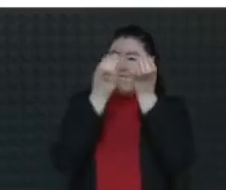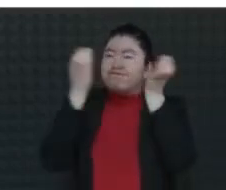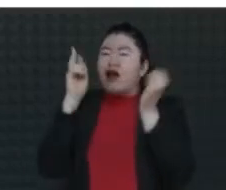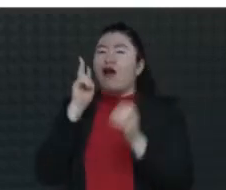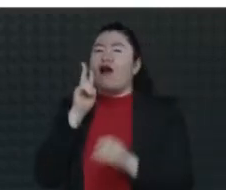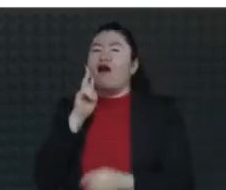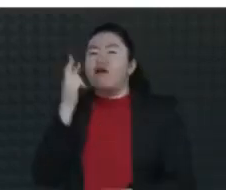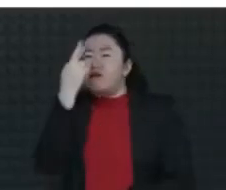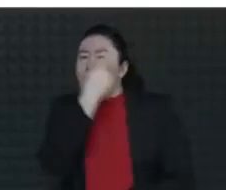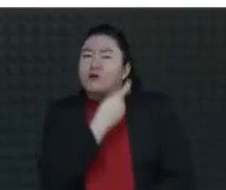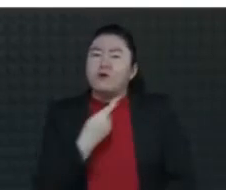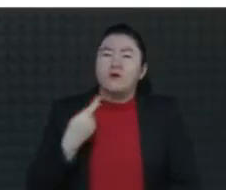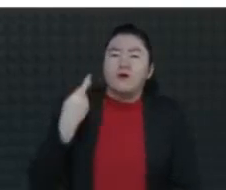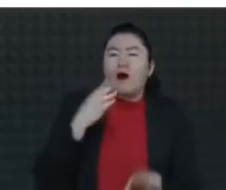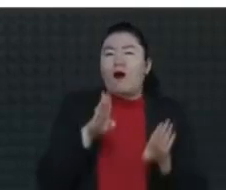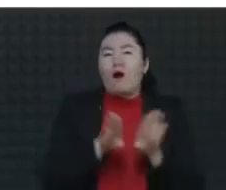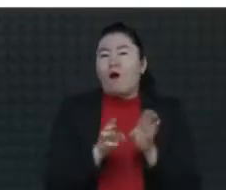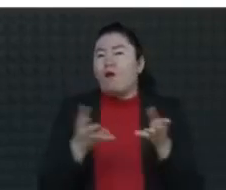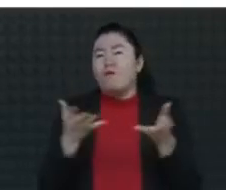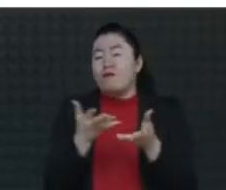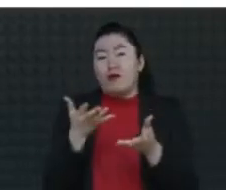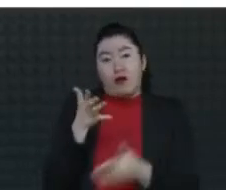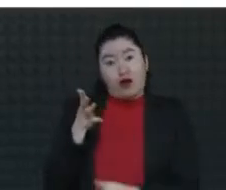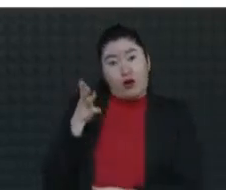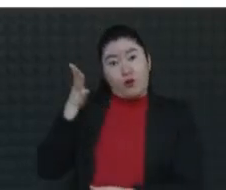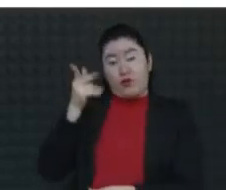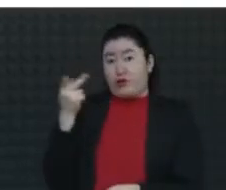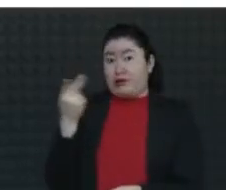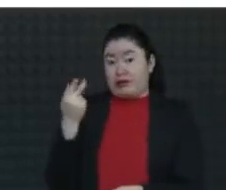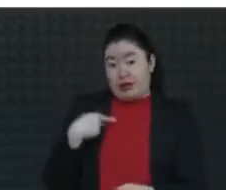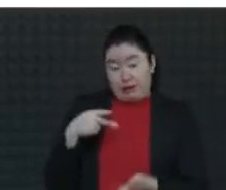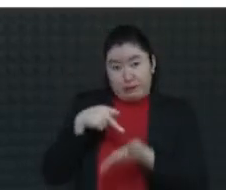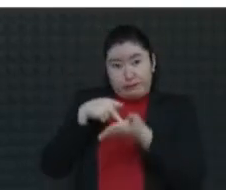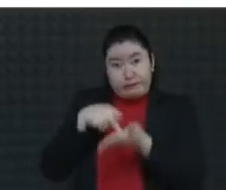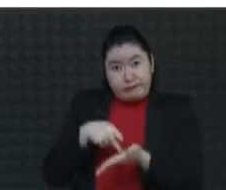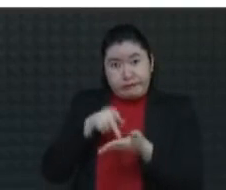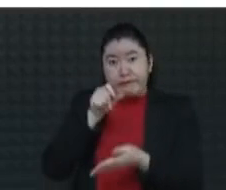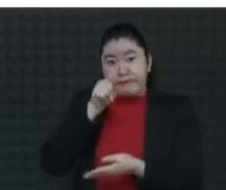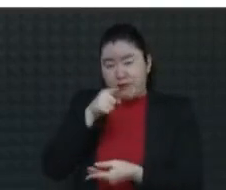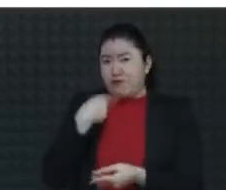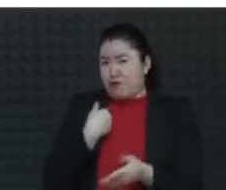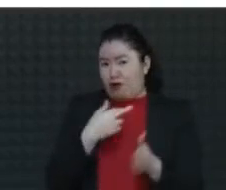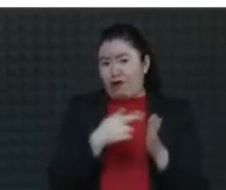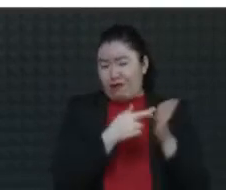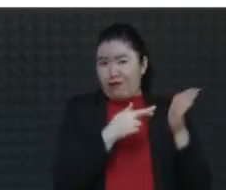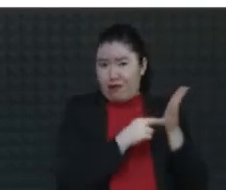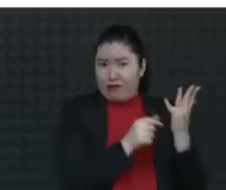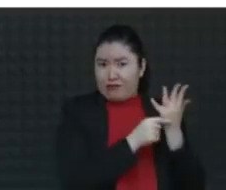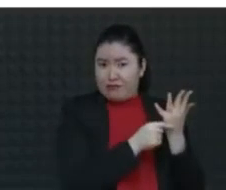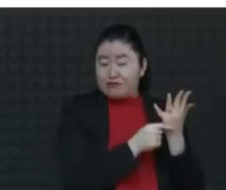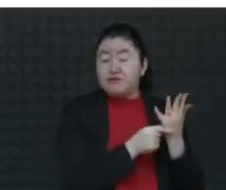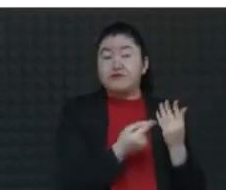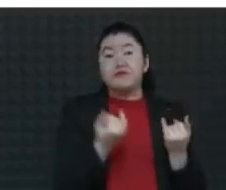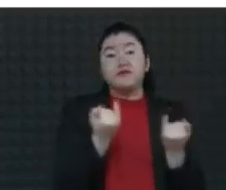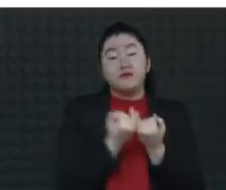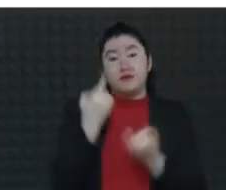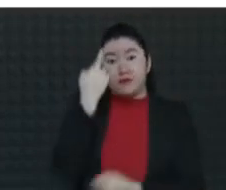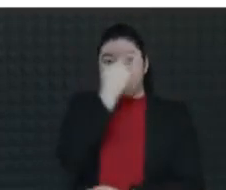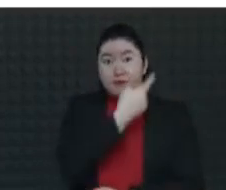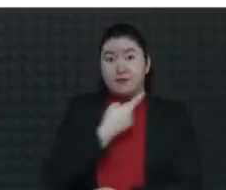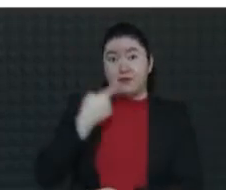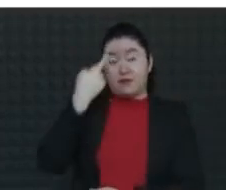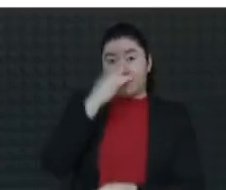comportamiento estructural contra casos y escenarios de carga requeridos por los códigos de la industria, al igual que para evaluar las